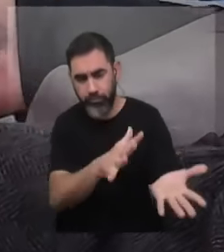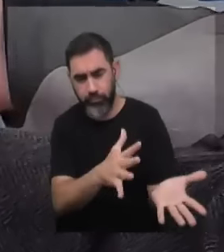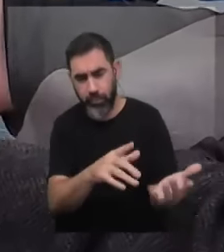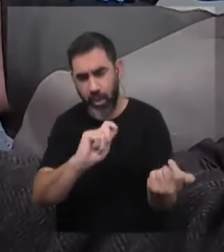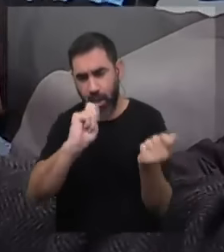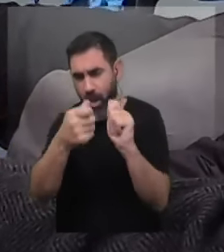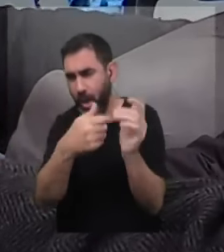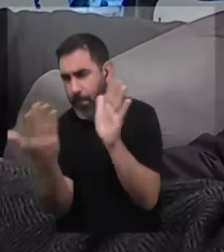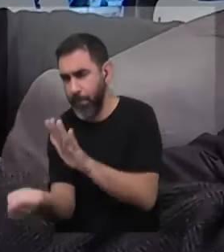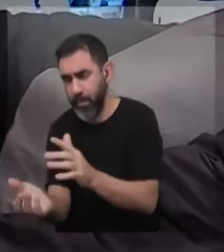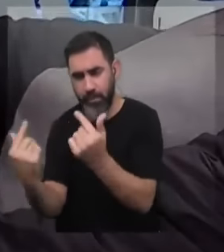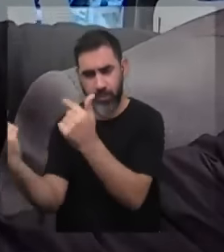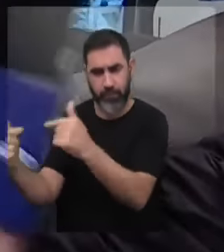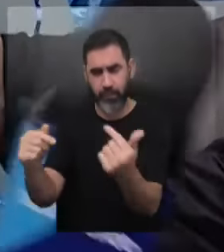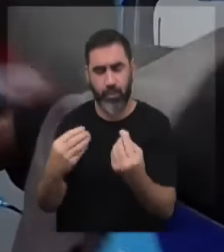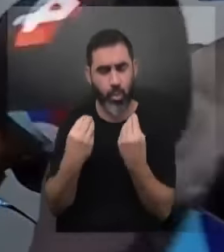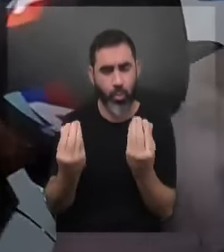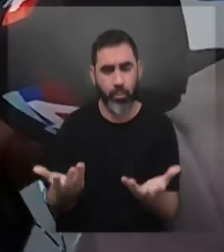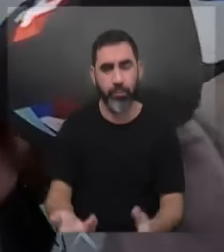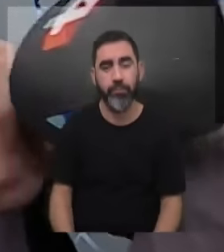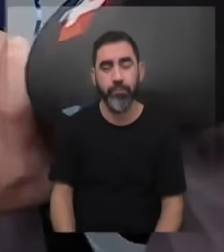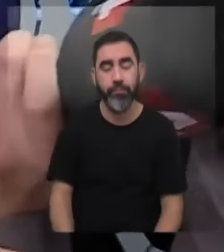terminan dando lo contrario por